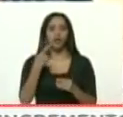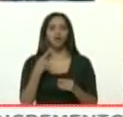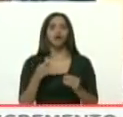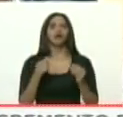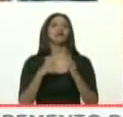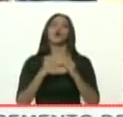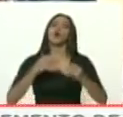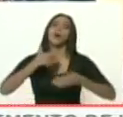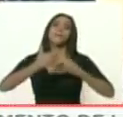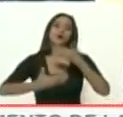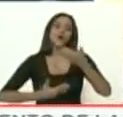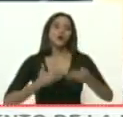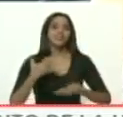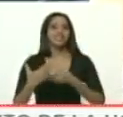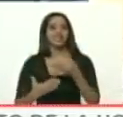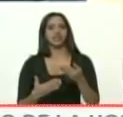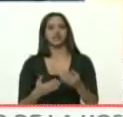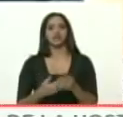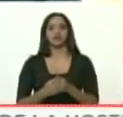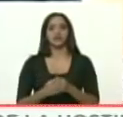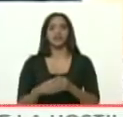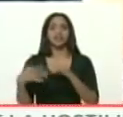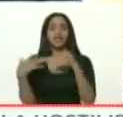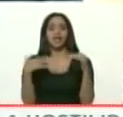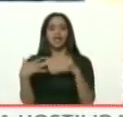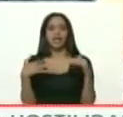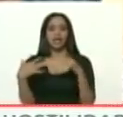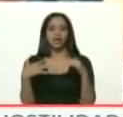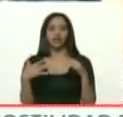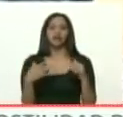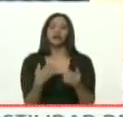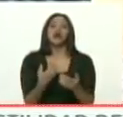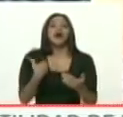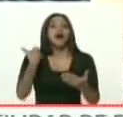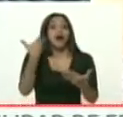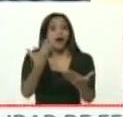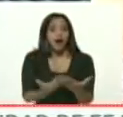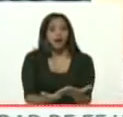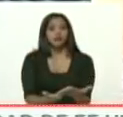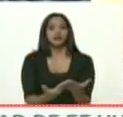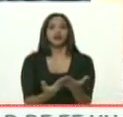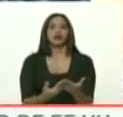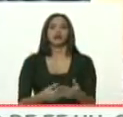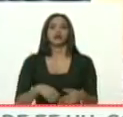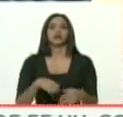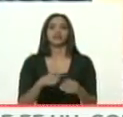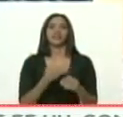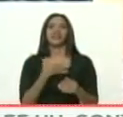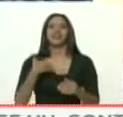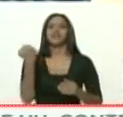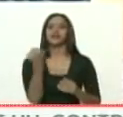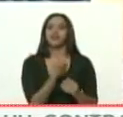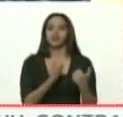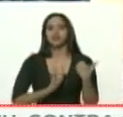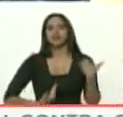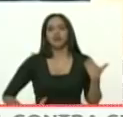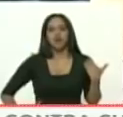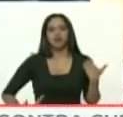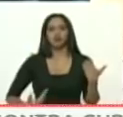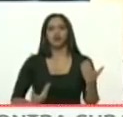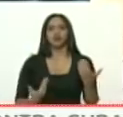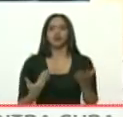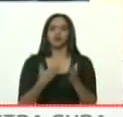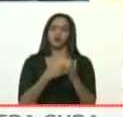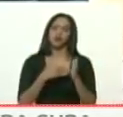los procesos y fases de la guerra no convencional, bueno, hasta el magnicidio frustrado contra el